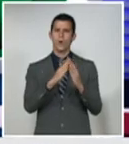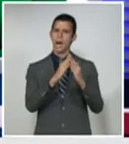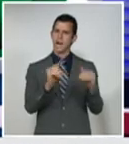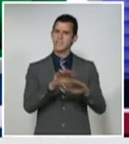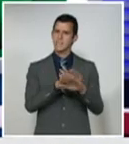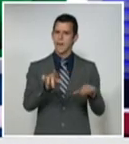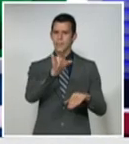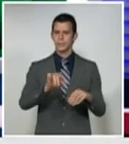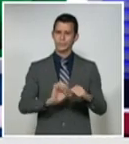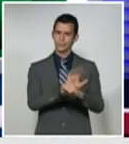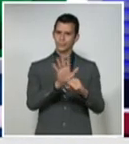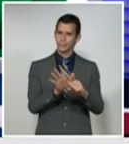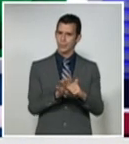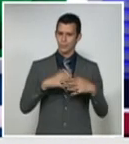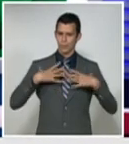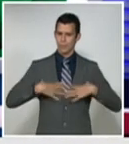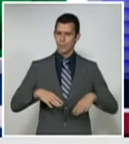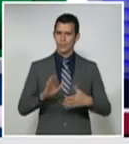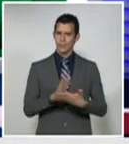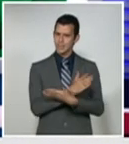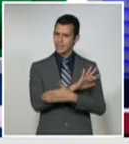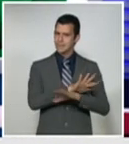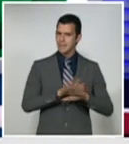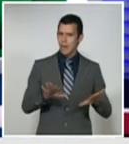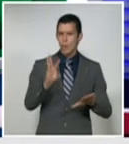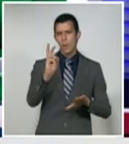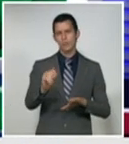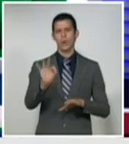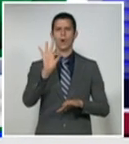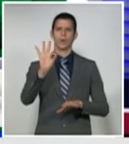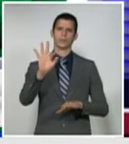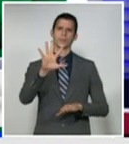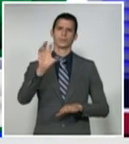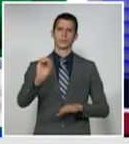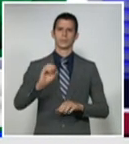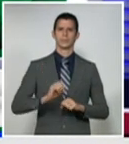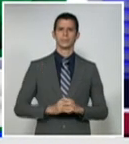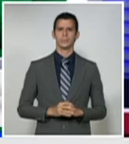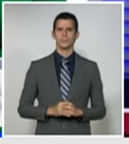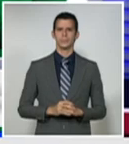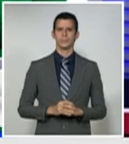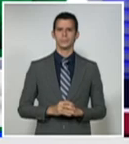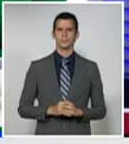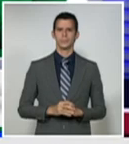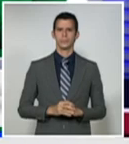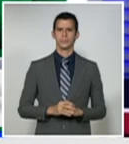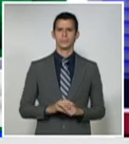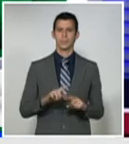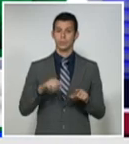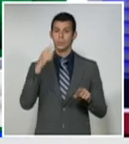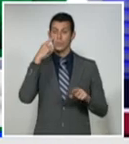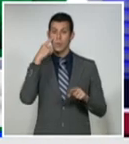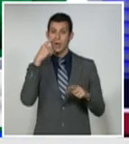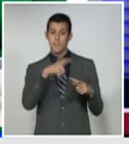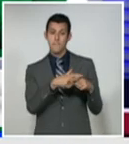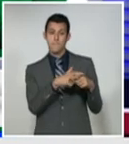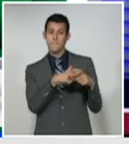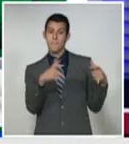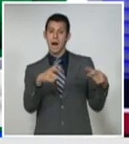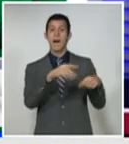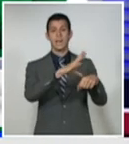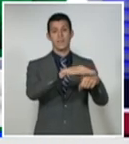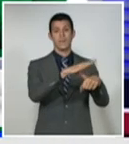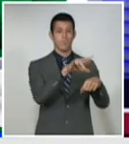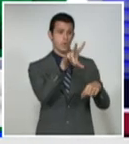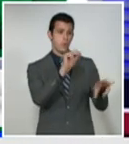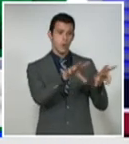escuchan esta conferencia, queda muy por debajo del número de casos que se diagnostican. 100